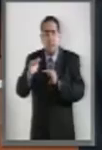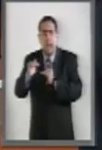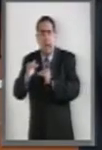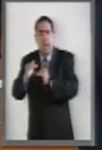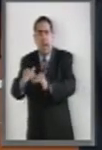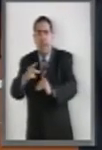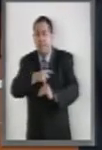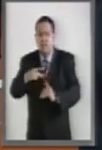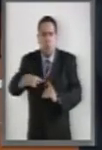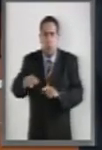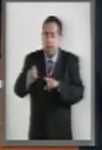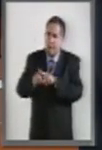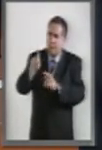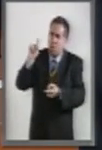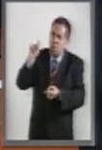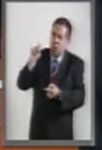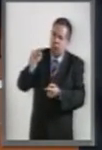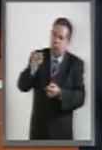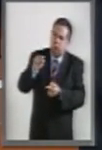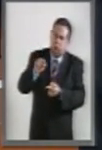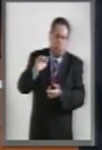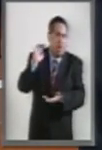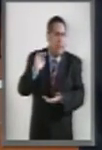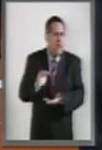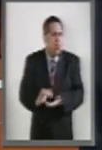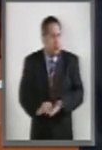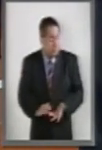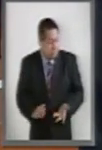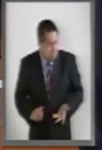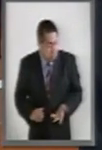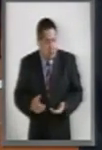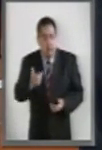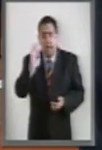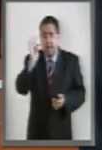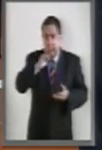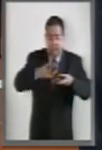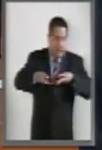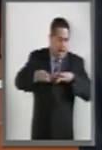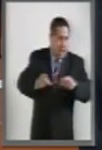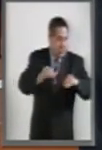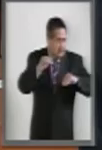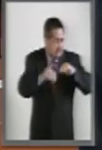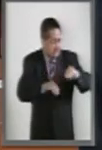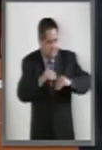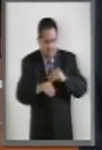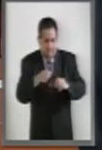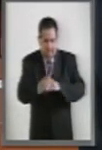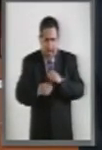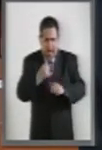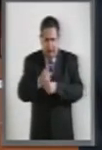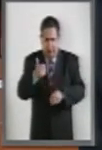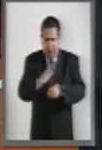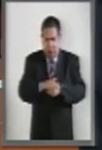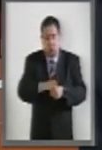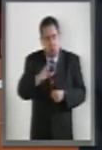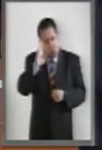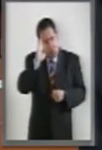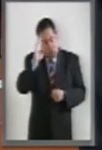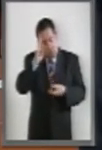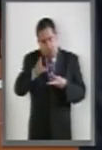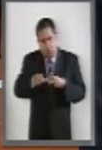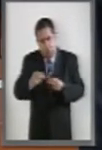de deuda descendiente. Sí comentar que el gasto en infraestructura en lo que va de la administración ha sido superior